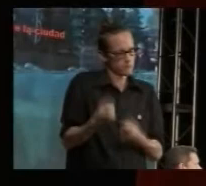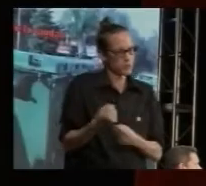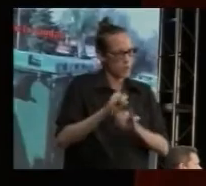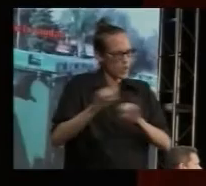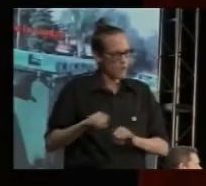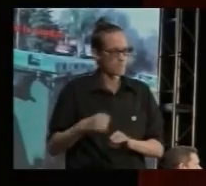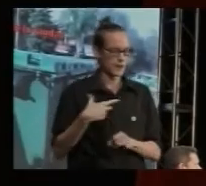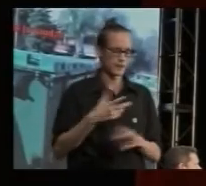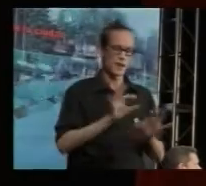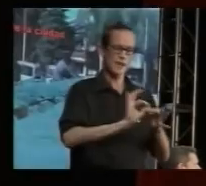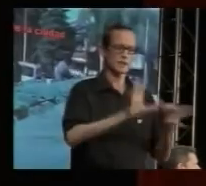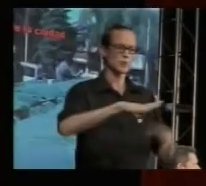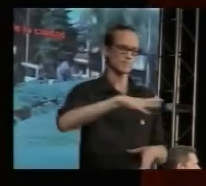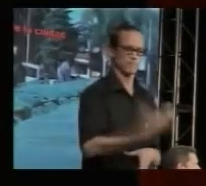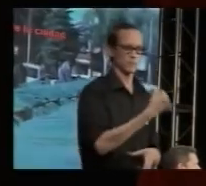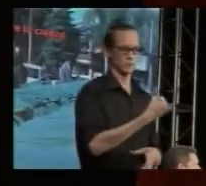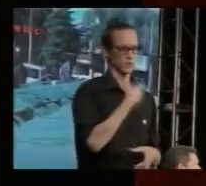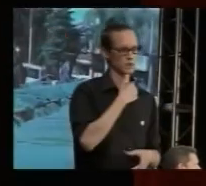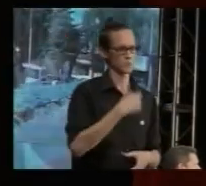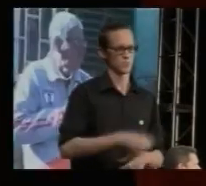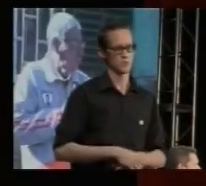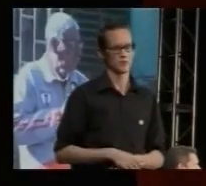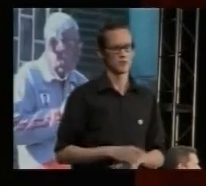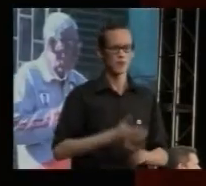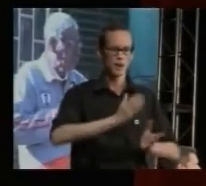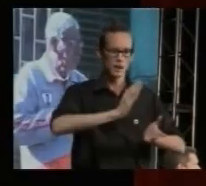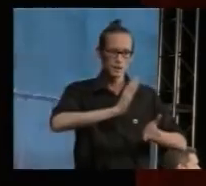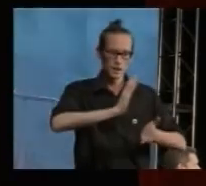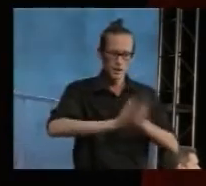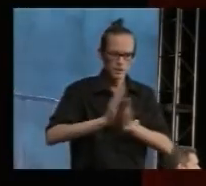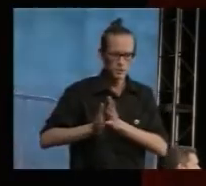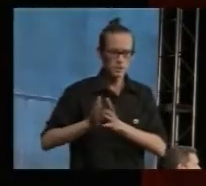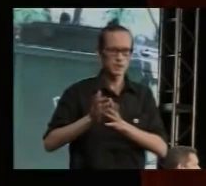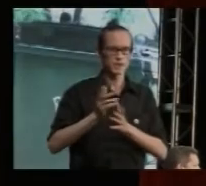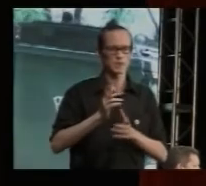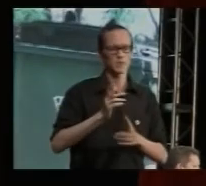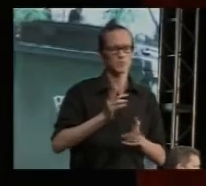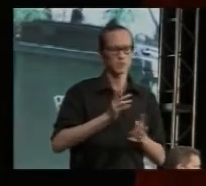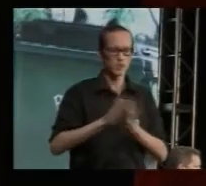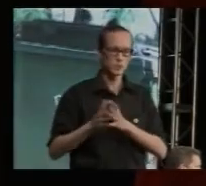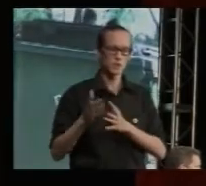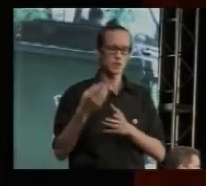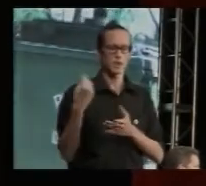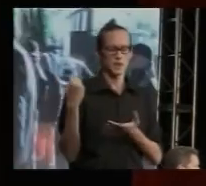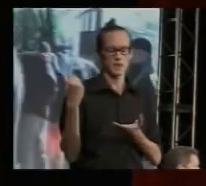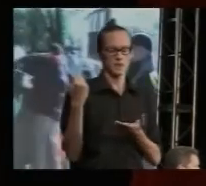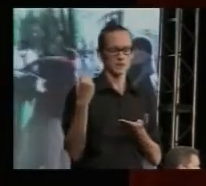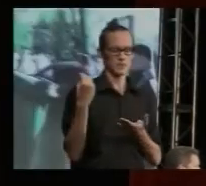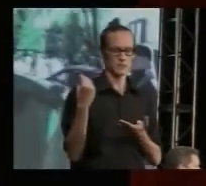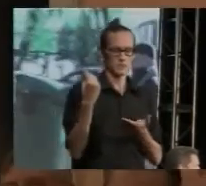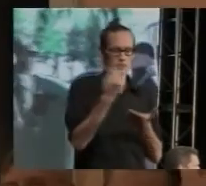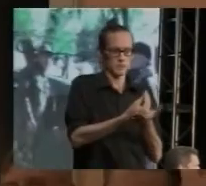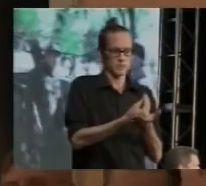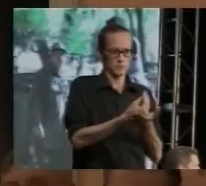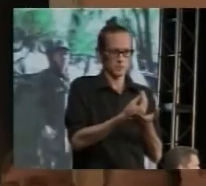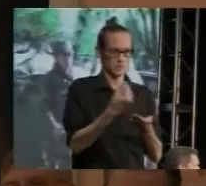de la democracia. La violencia y la supuesta representación del pueblo a través de métodos